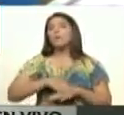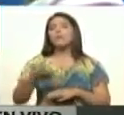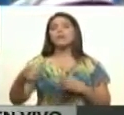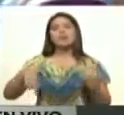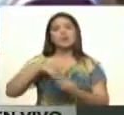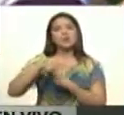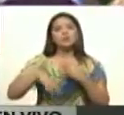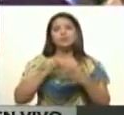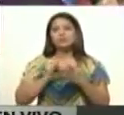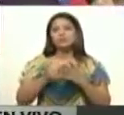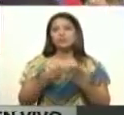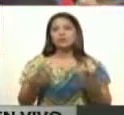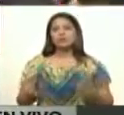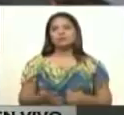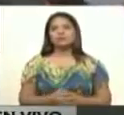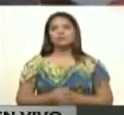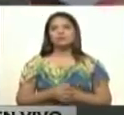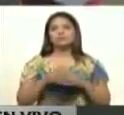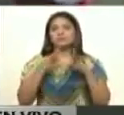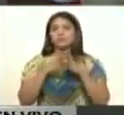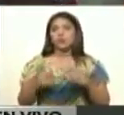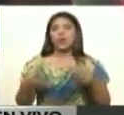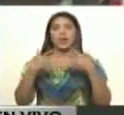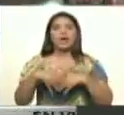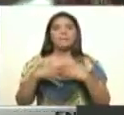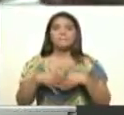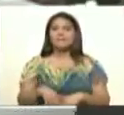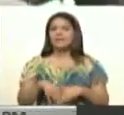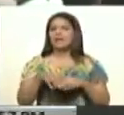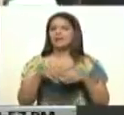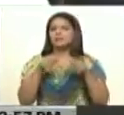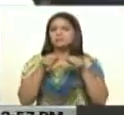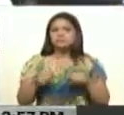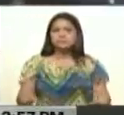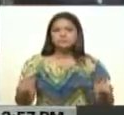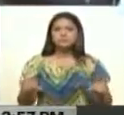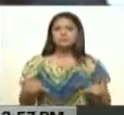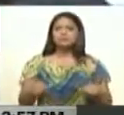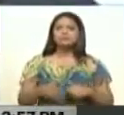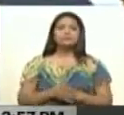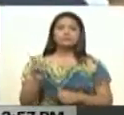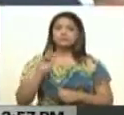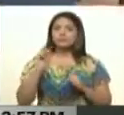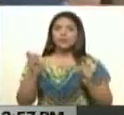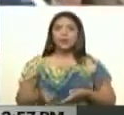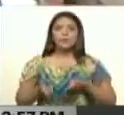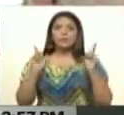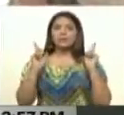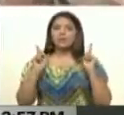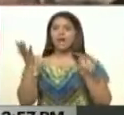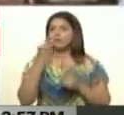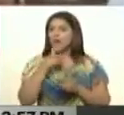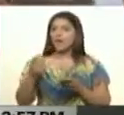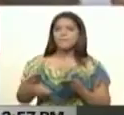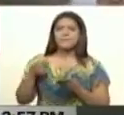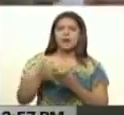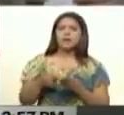revolución fue estatizar las empresas que no se movían del lomito y no permitían que hubiera